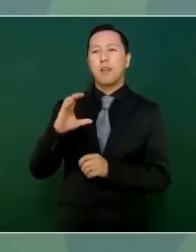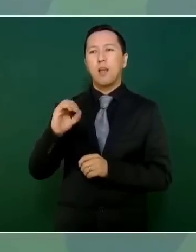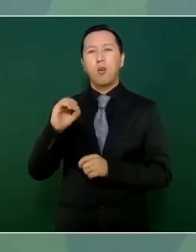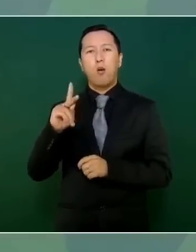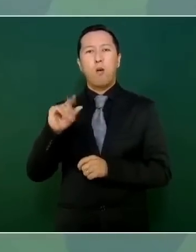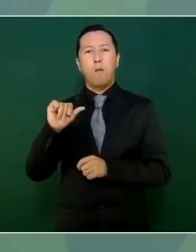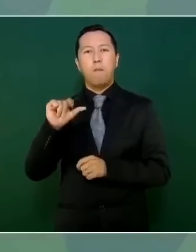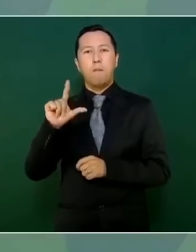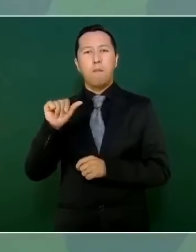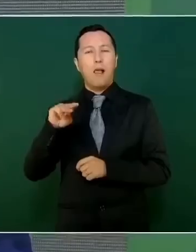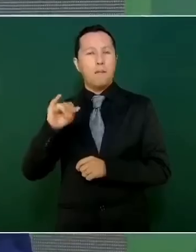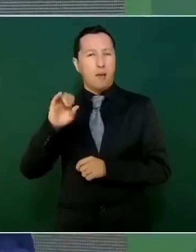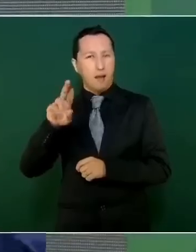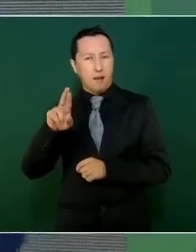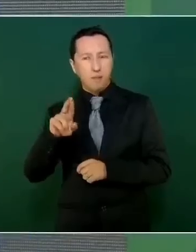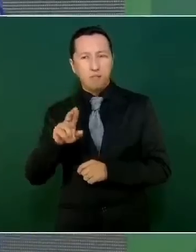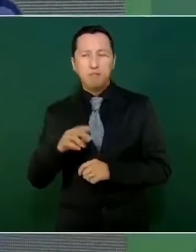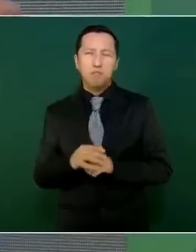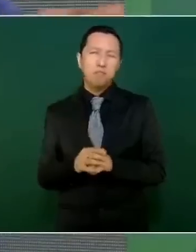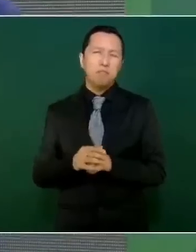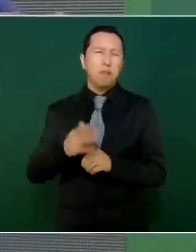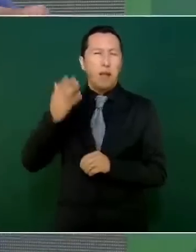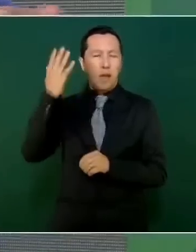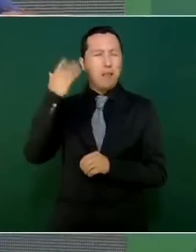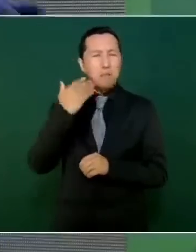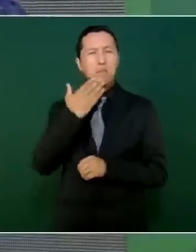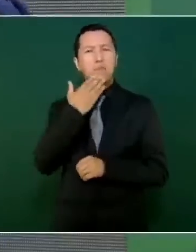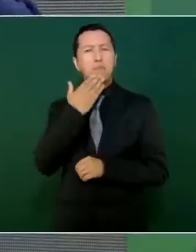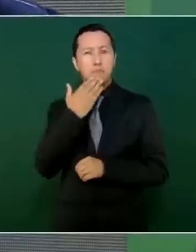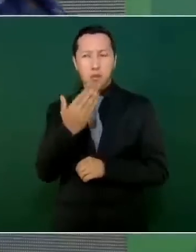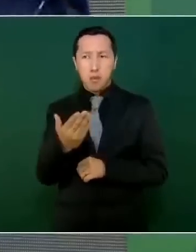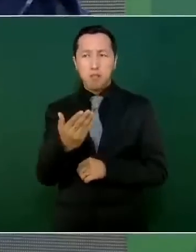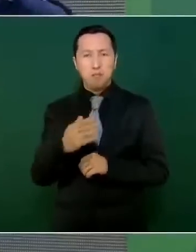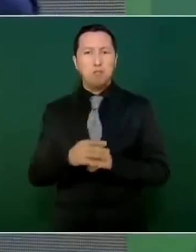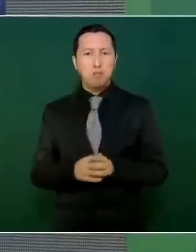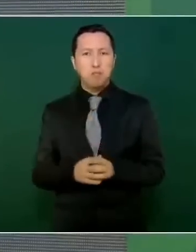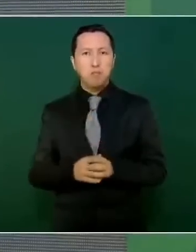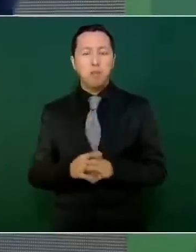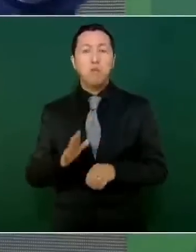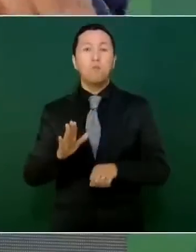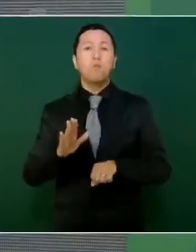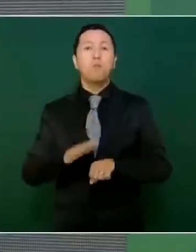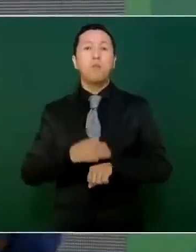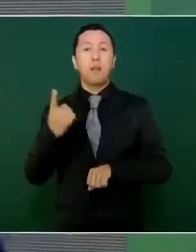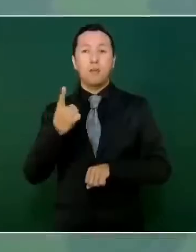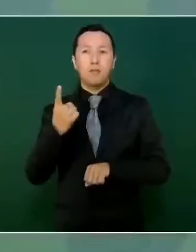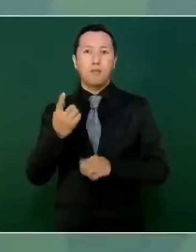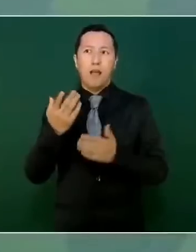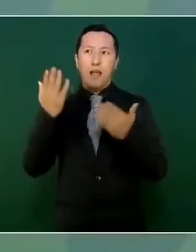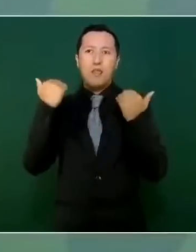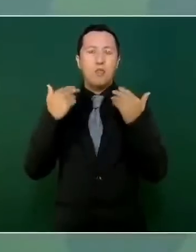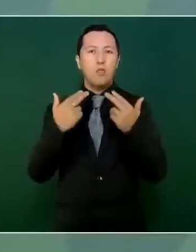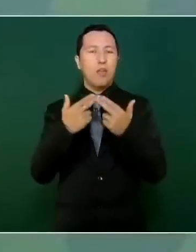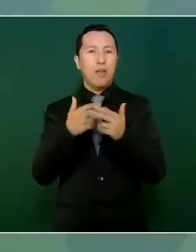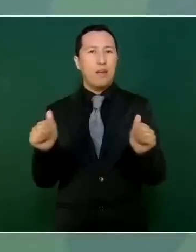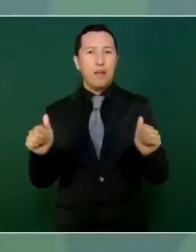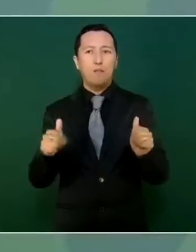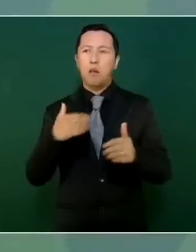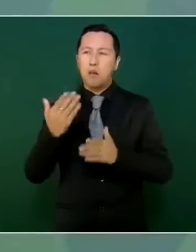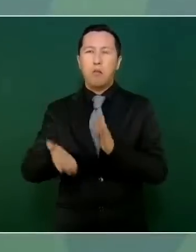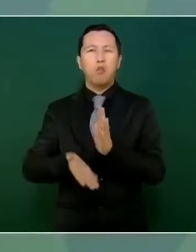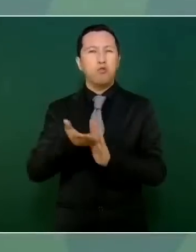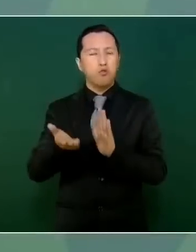buen programa, no había nada y se crearon hospitales y se crearon unidades médicas rurales, pero